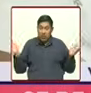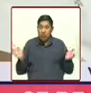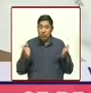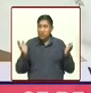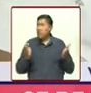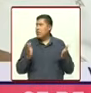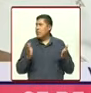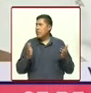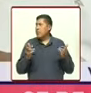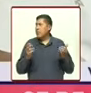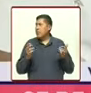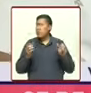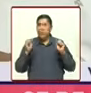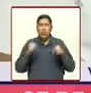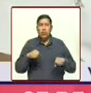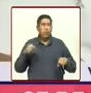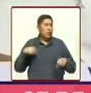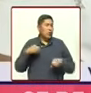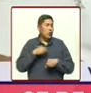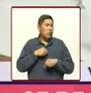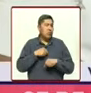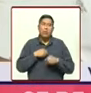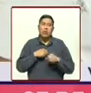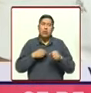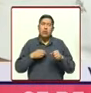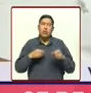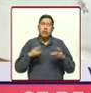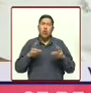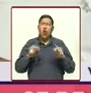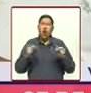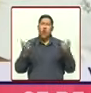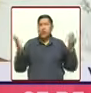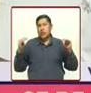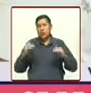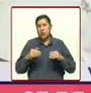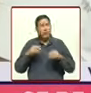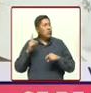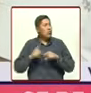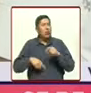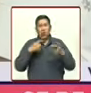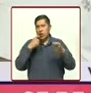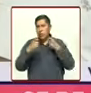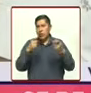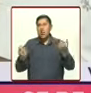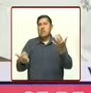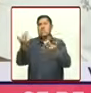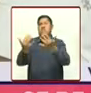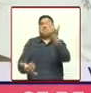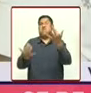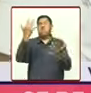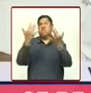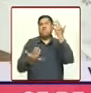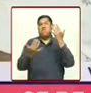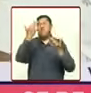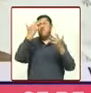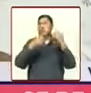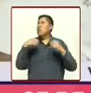que podamos no llegar al desastre, pero es incontrolable ahorita porque el fuego ha entrado por